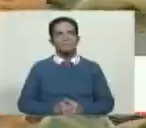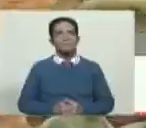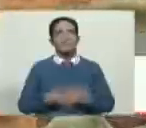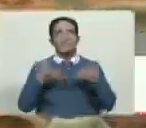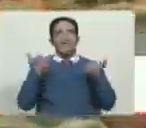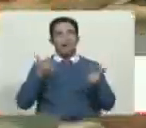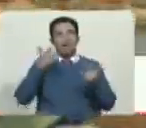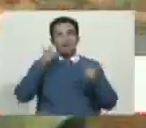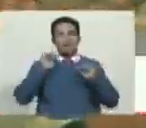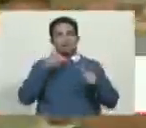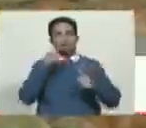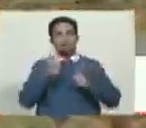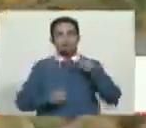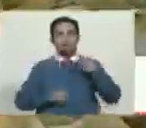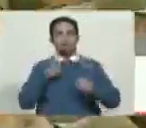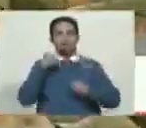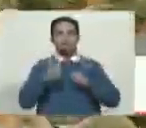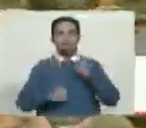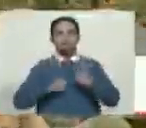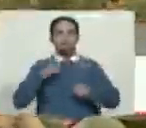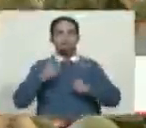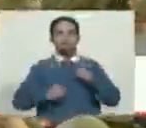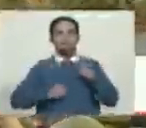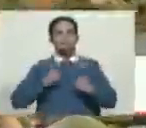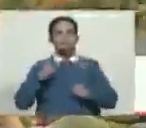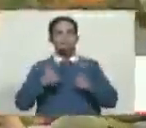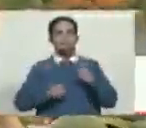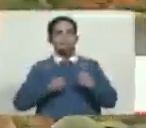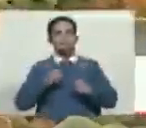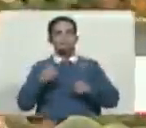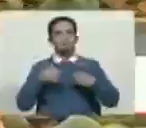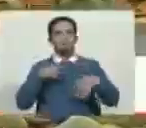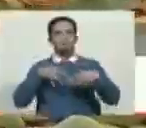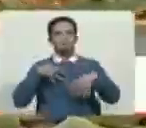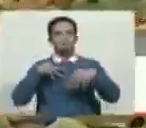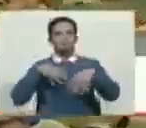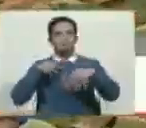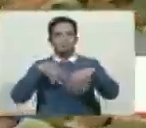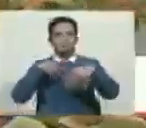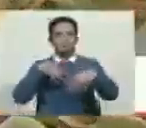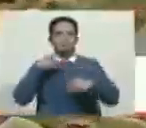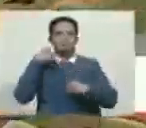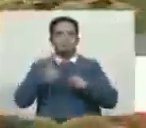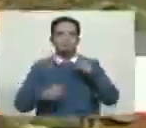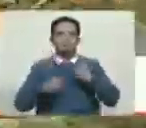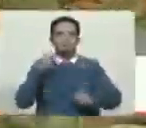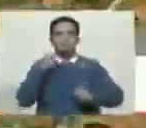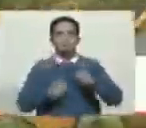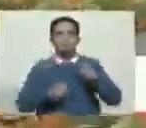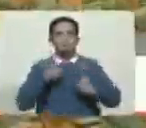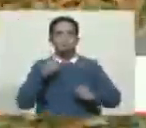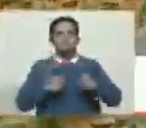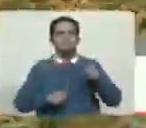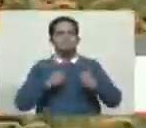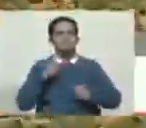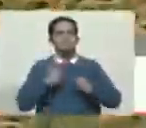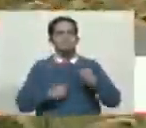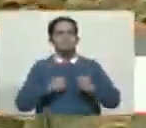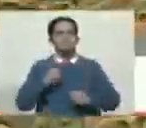trote continúan el desplazamiento para asistir a este importante evento que igualmente precisábamos